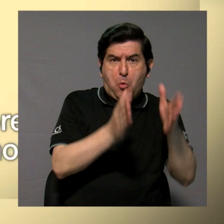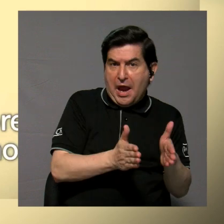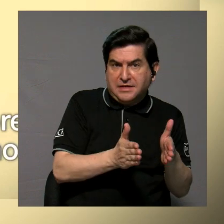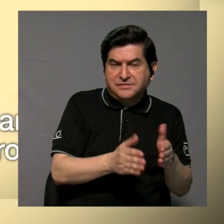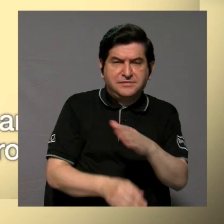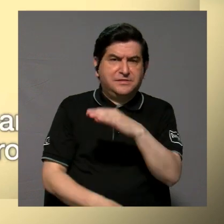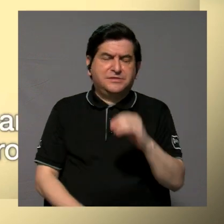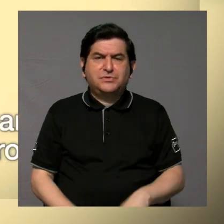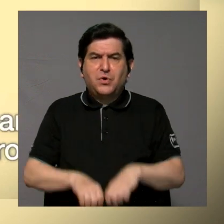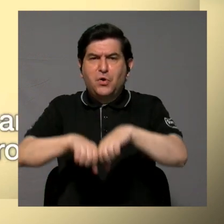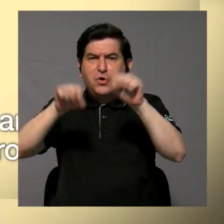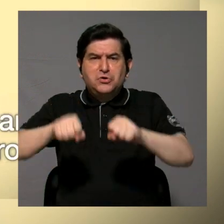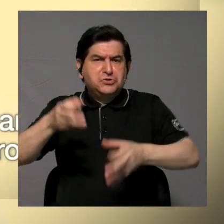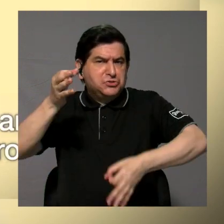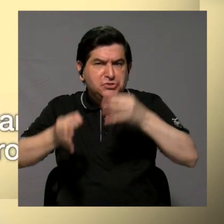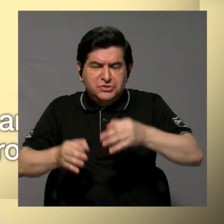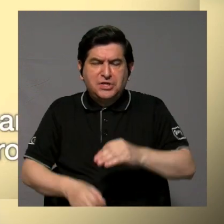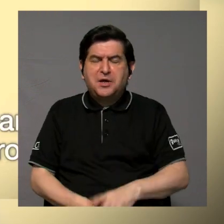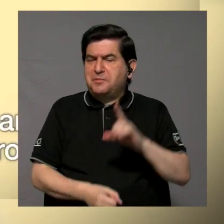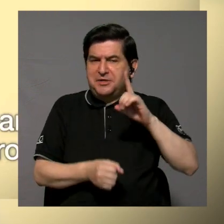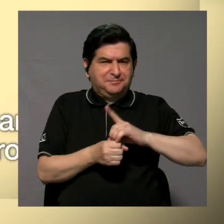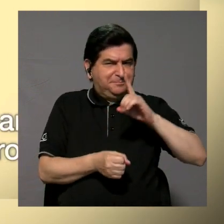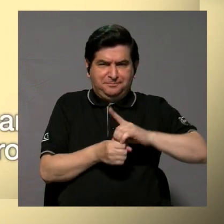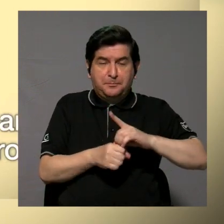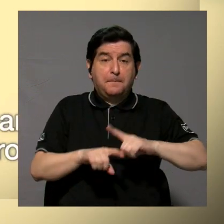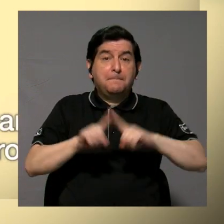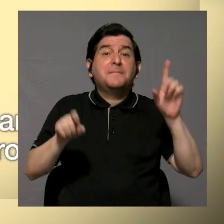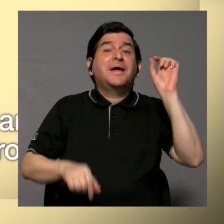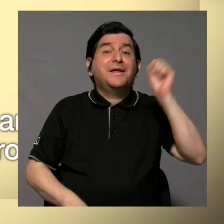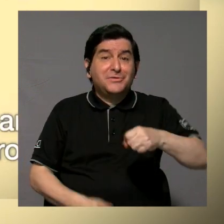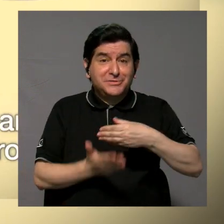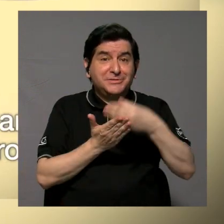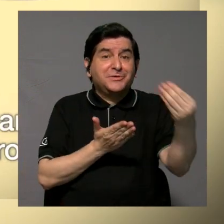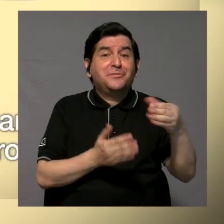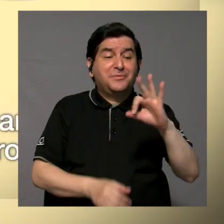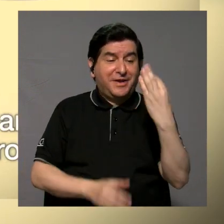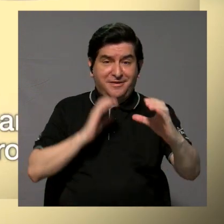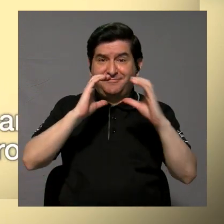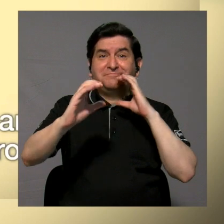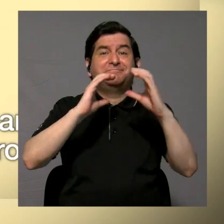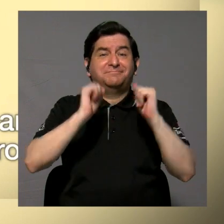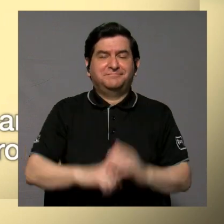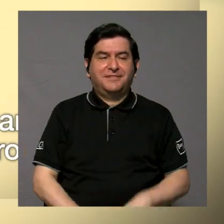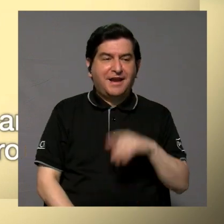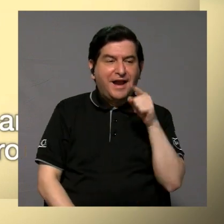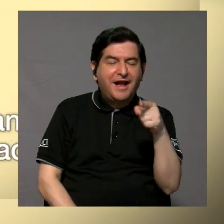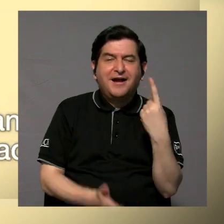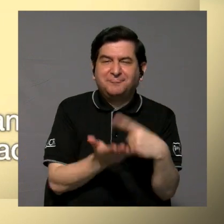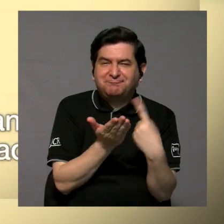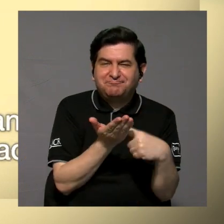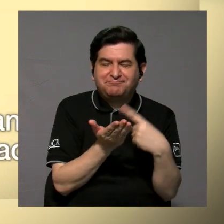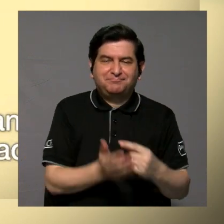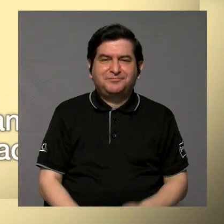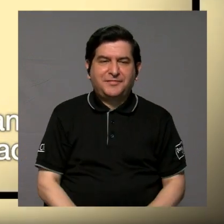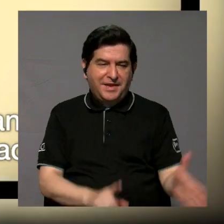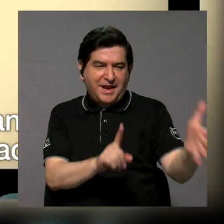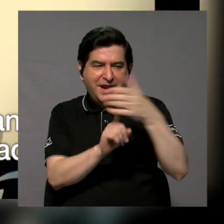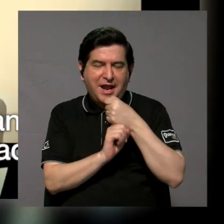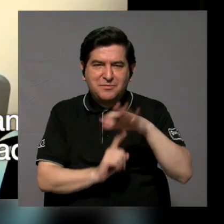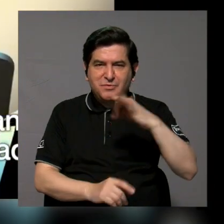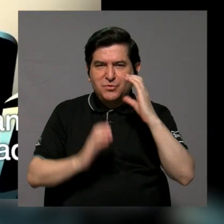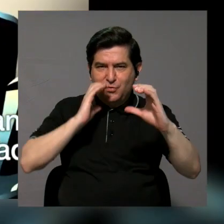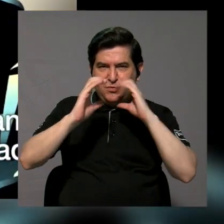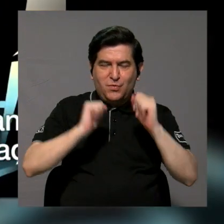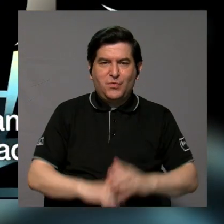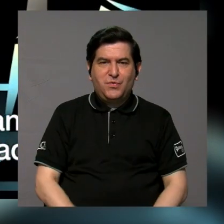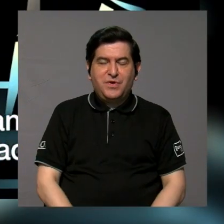uno no puede comprar el sistema judicial, no puede comprar los diputados, pero sí puede comprar medios de comunicación. Y de ahí viene el debate. Es decir, captura de medios lo